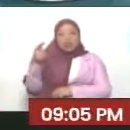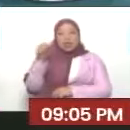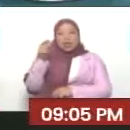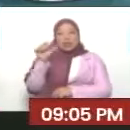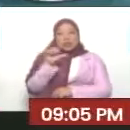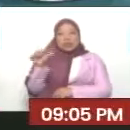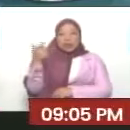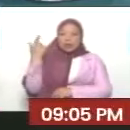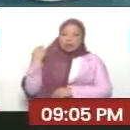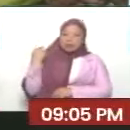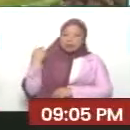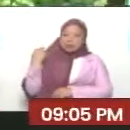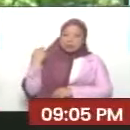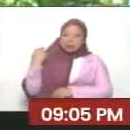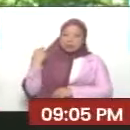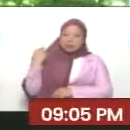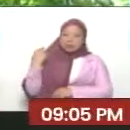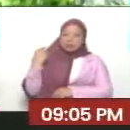pasada